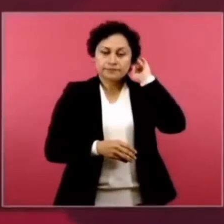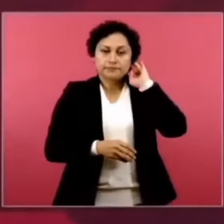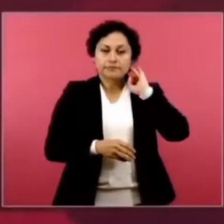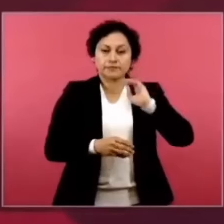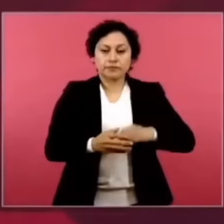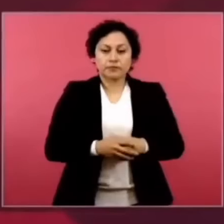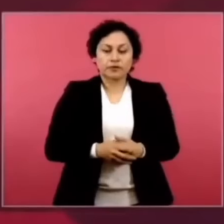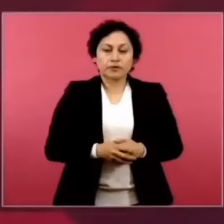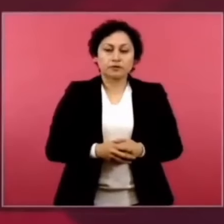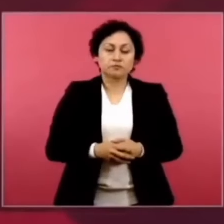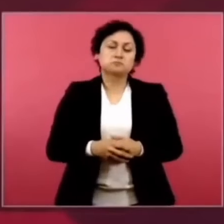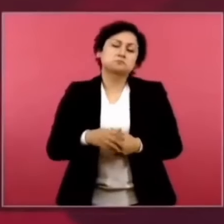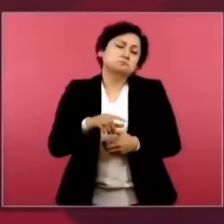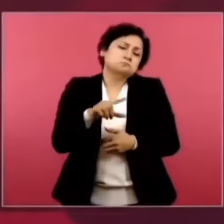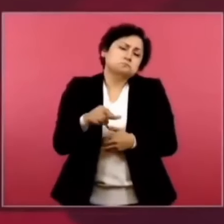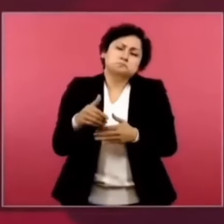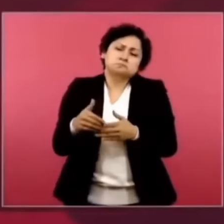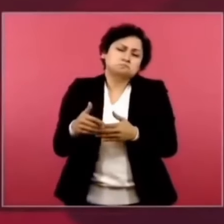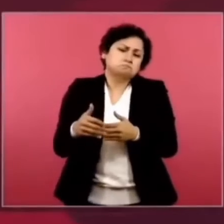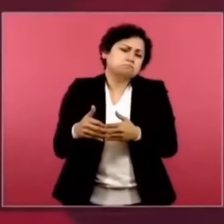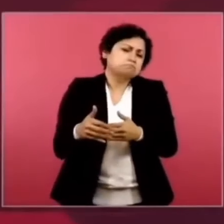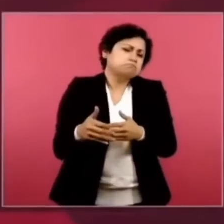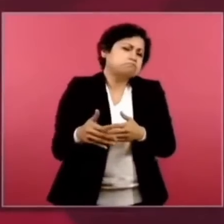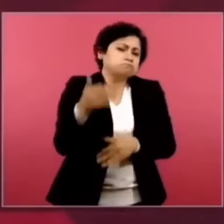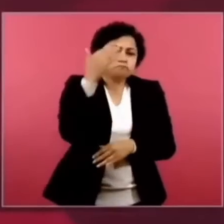Pero ya pasa el tiempo, ¿no?